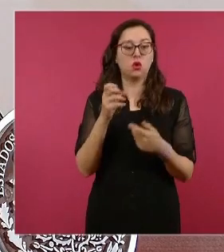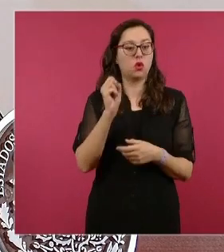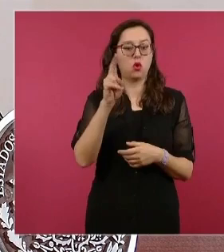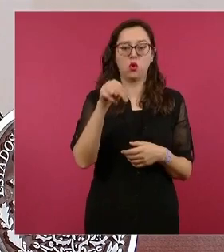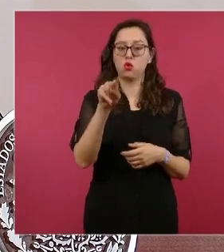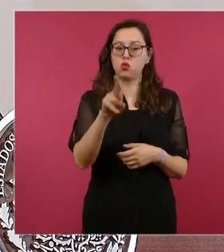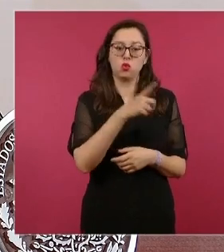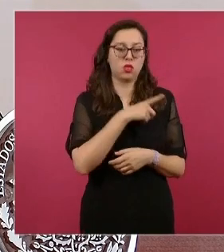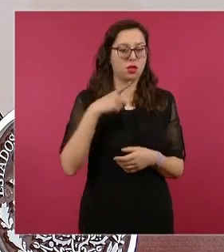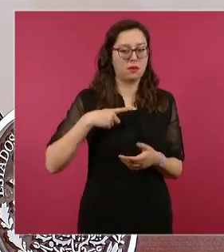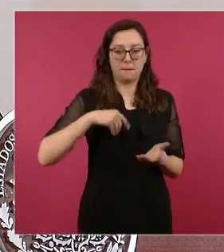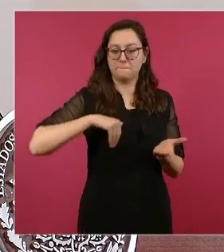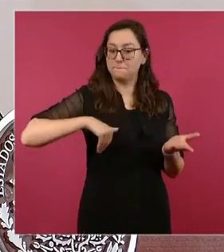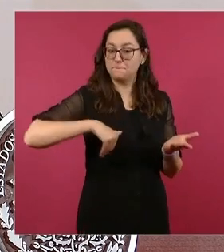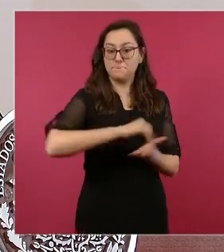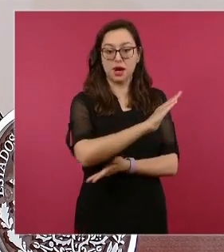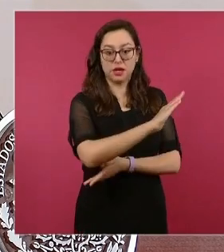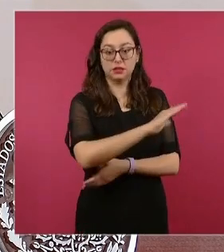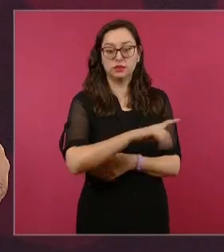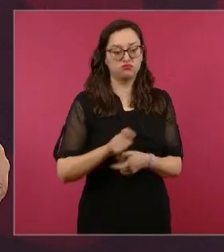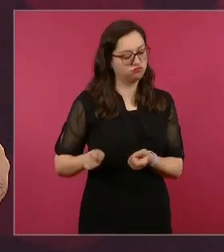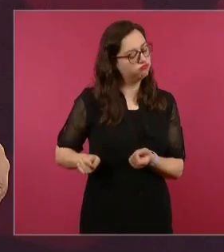de la ONU,